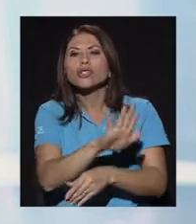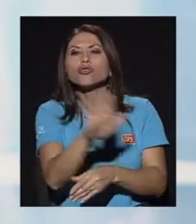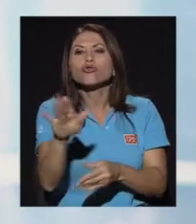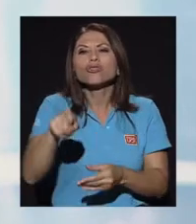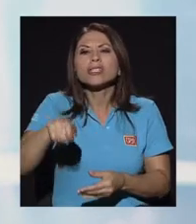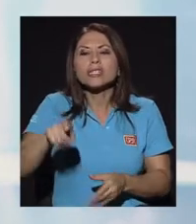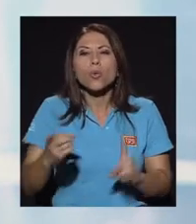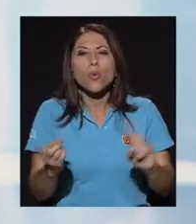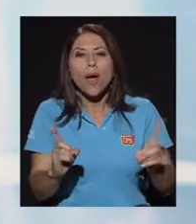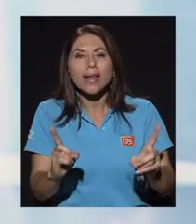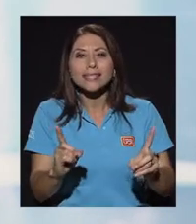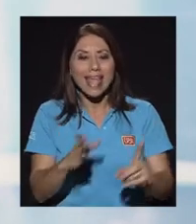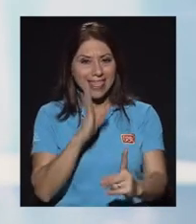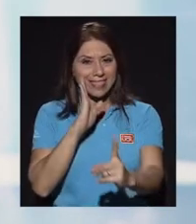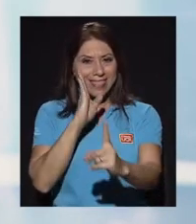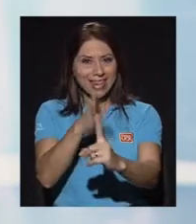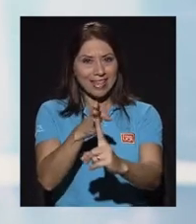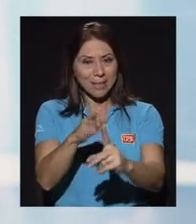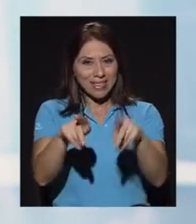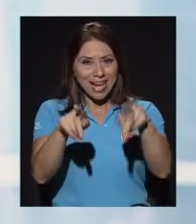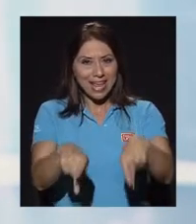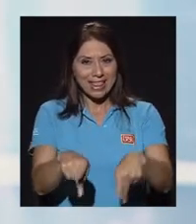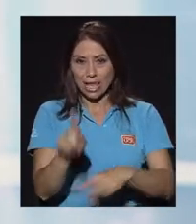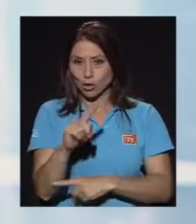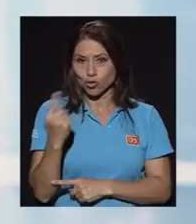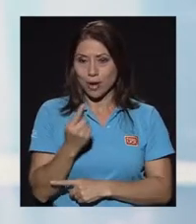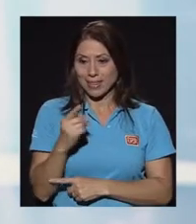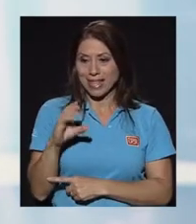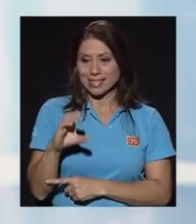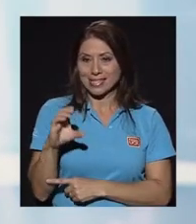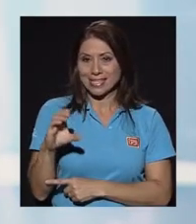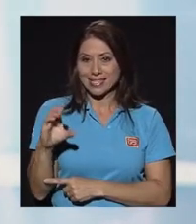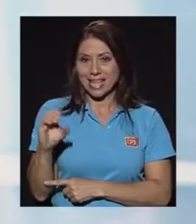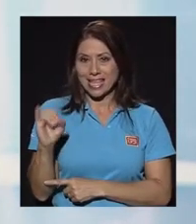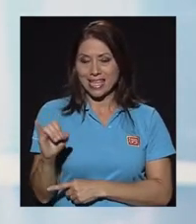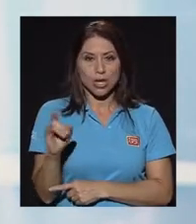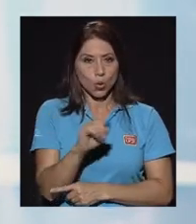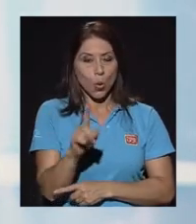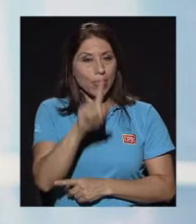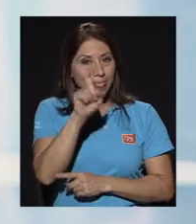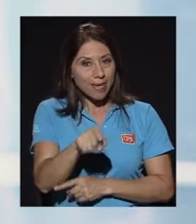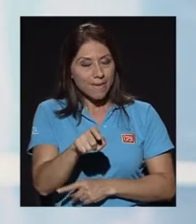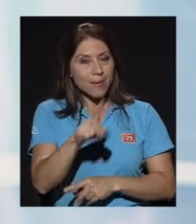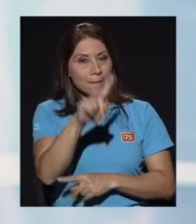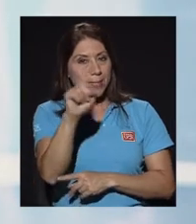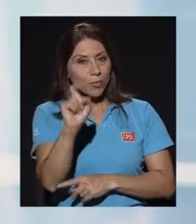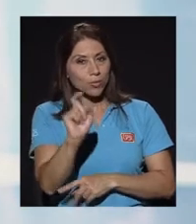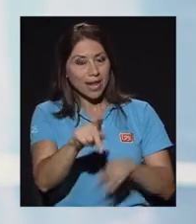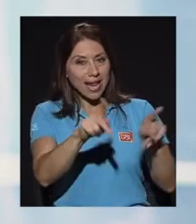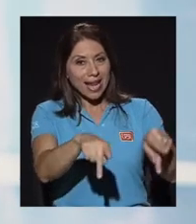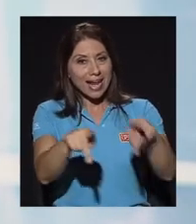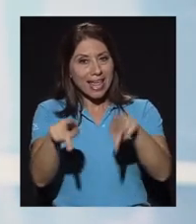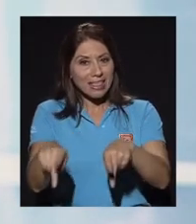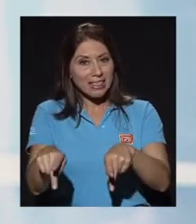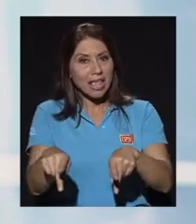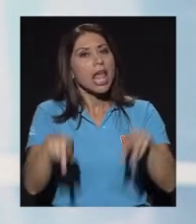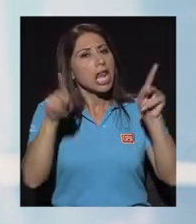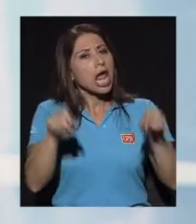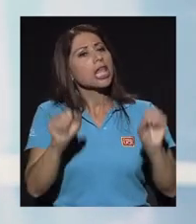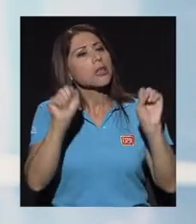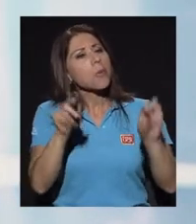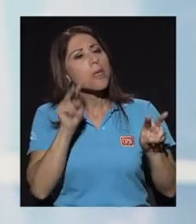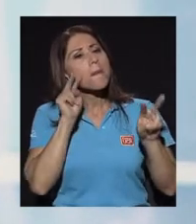gente, no solo al CCI, sino a la gente. Ahí la gente puede evacuar necesidades,